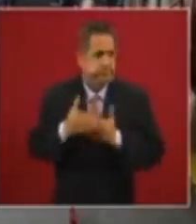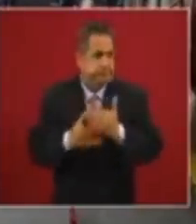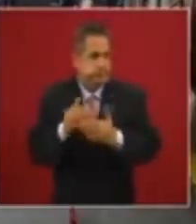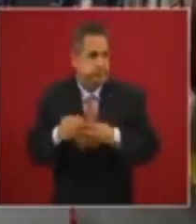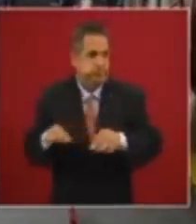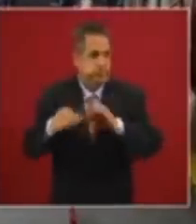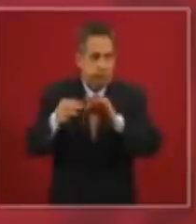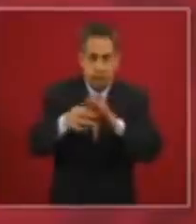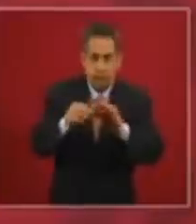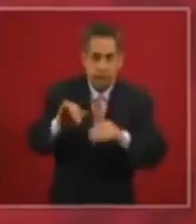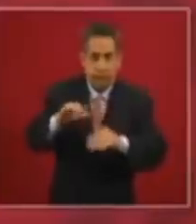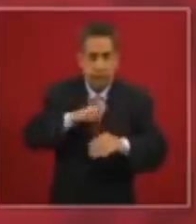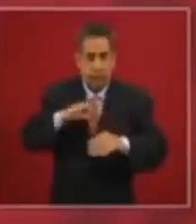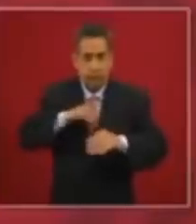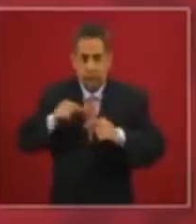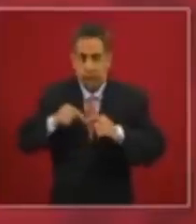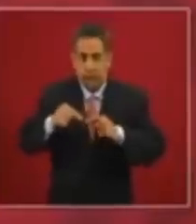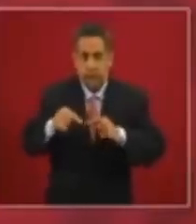importantes,